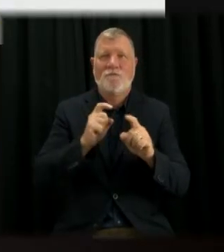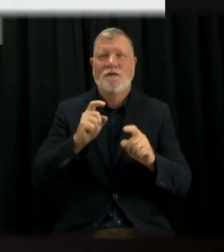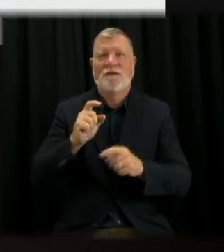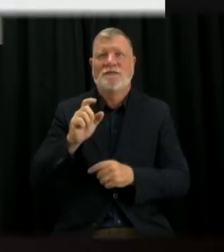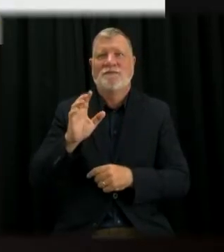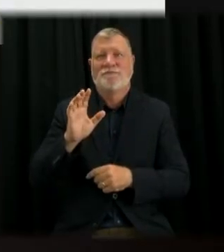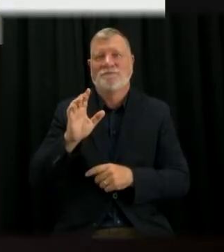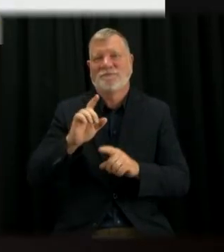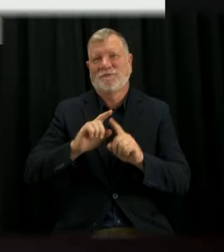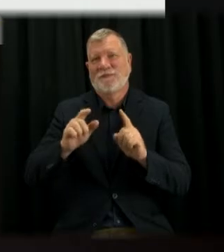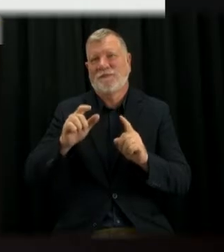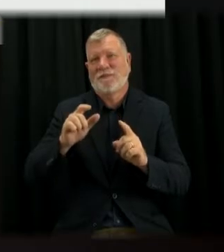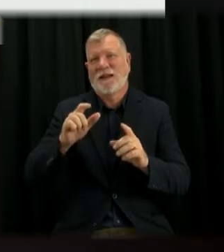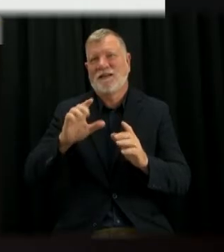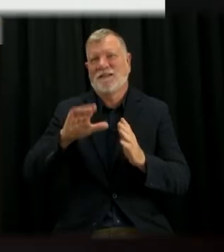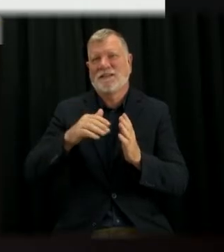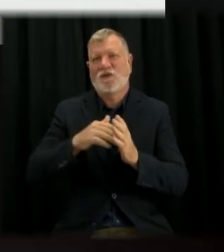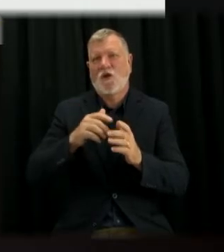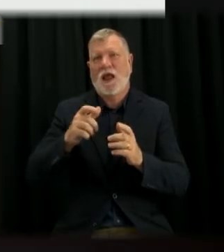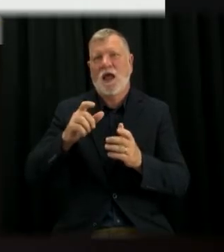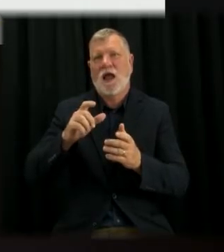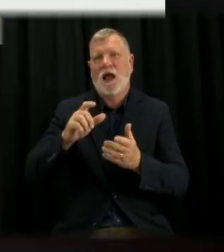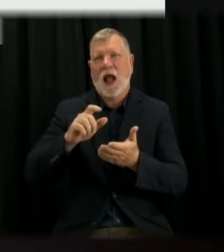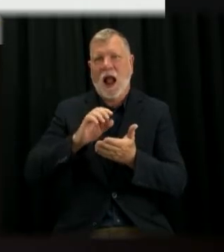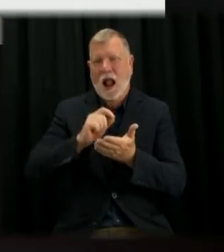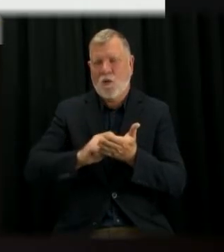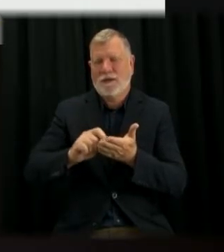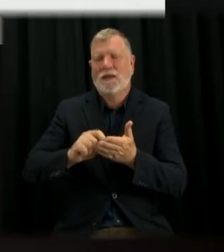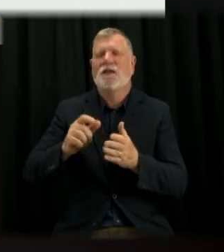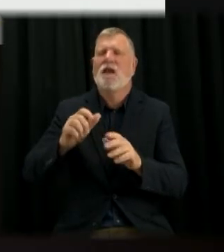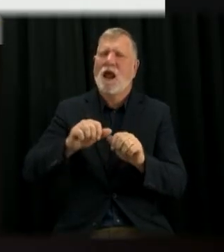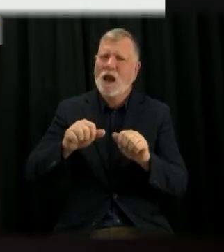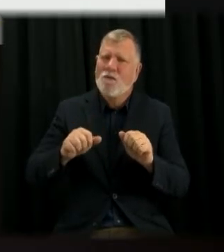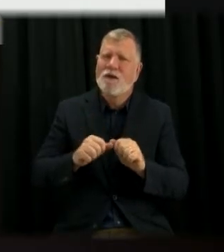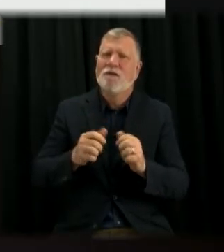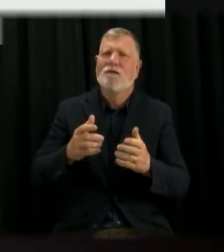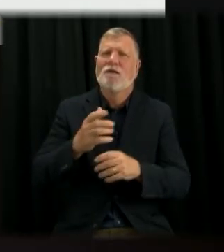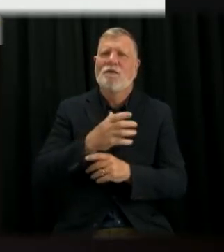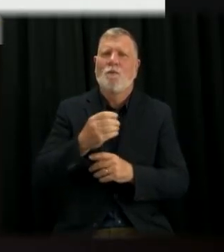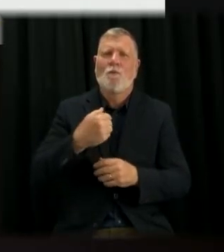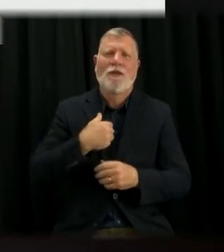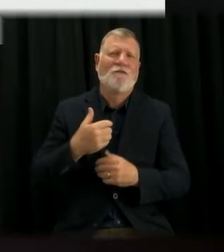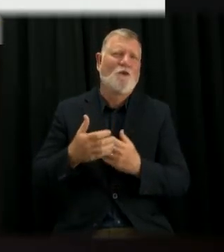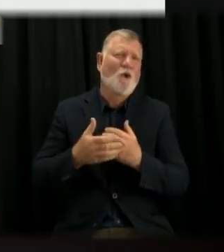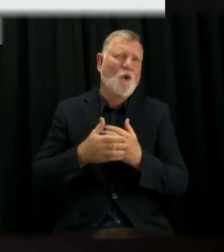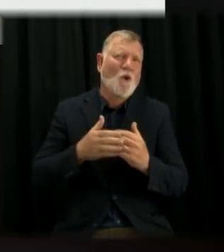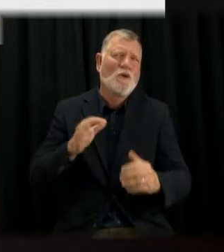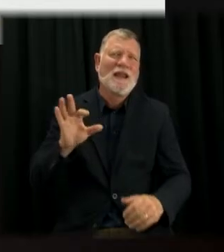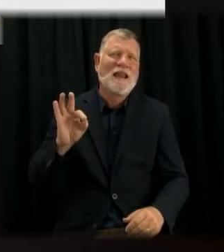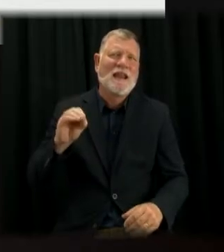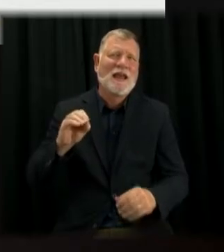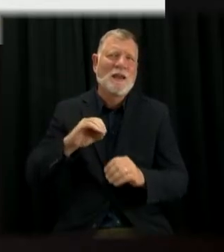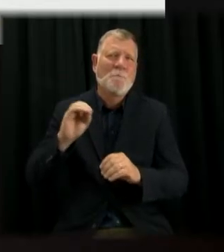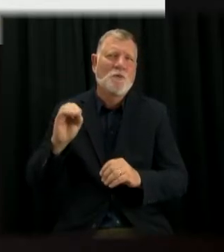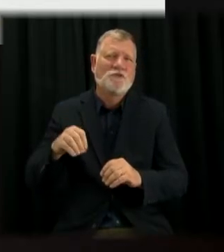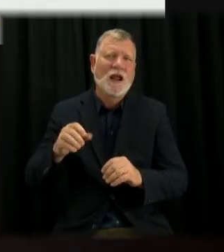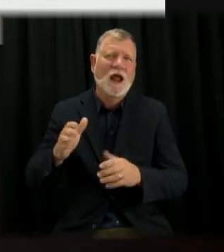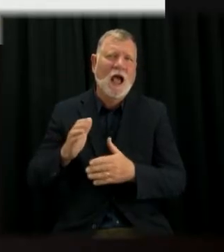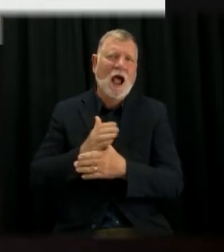regulado por cartas por el área de contabilidad central, y tenemos casi a